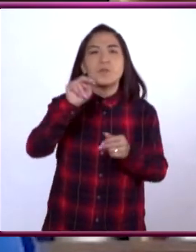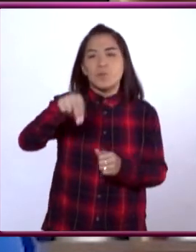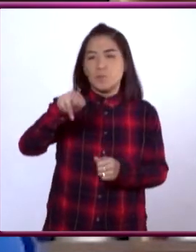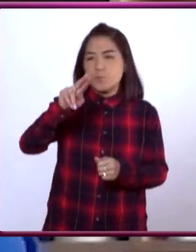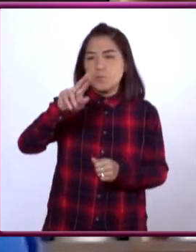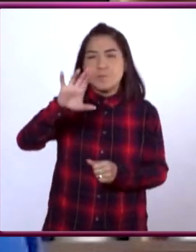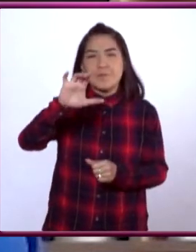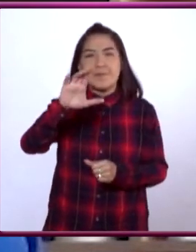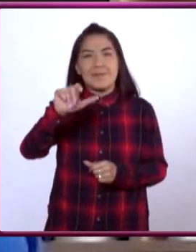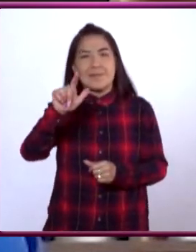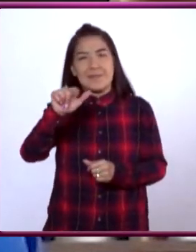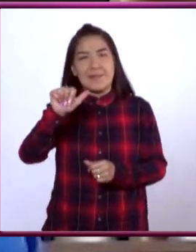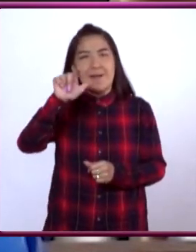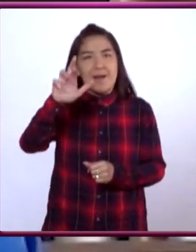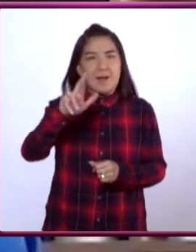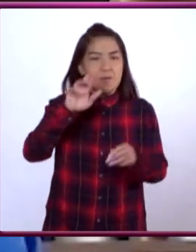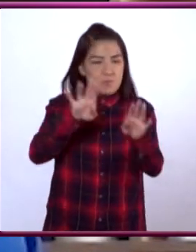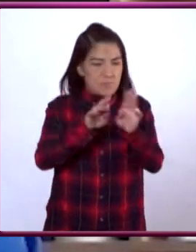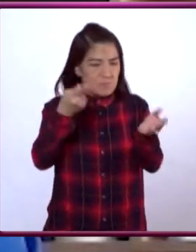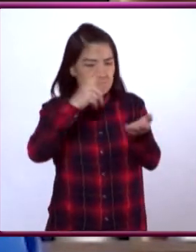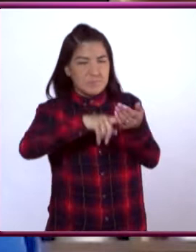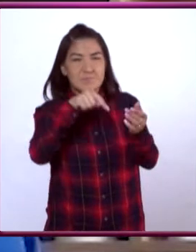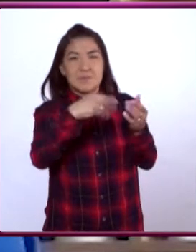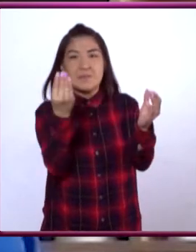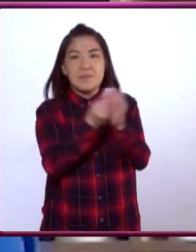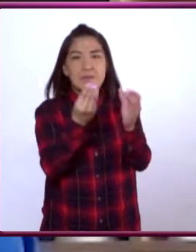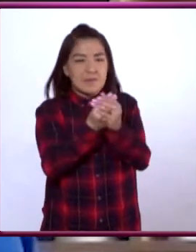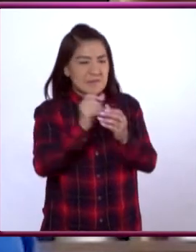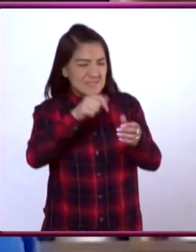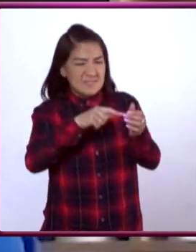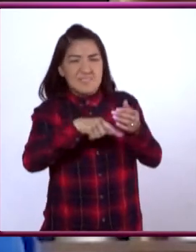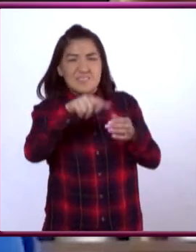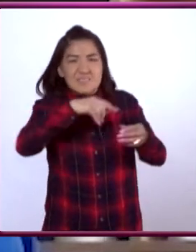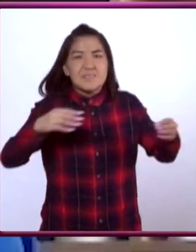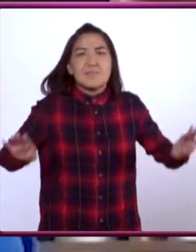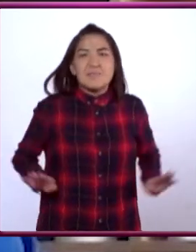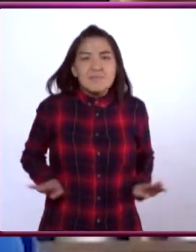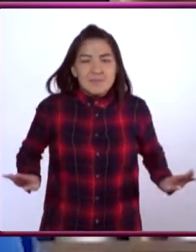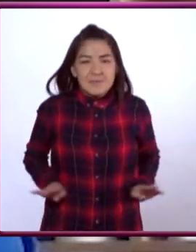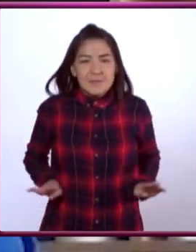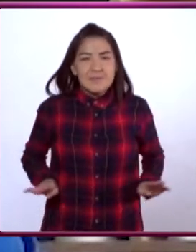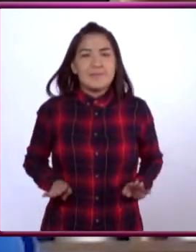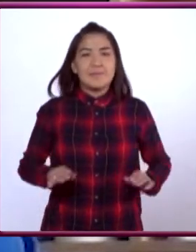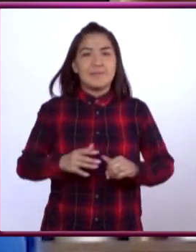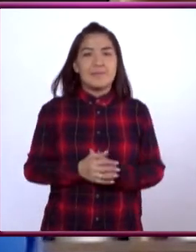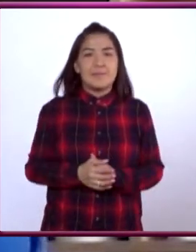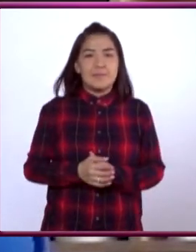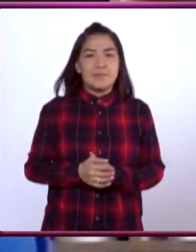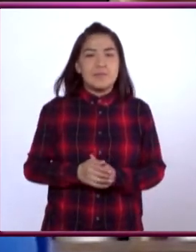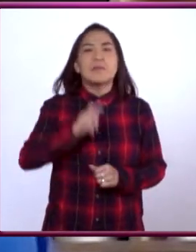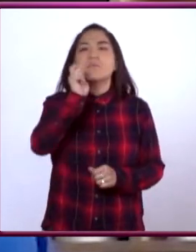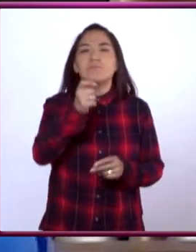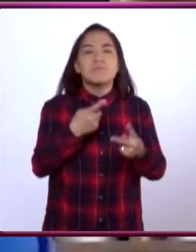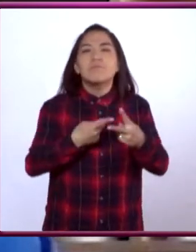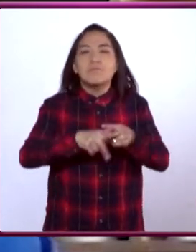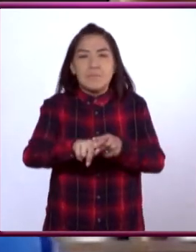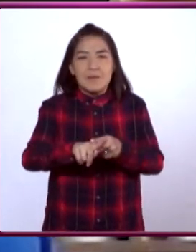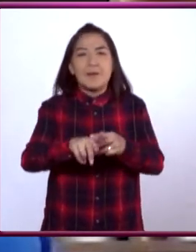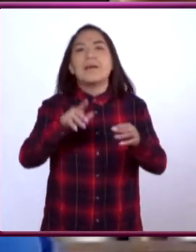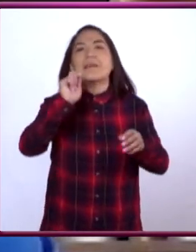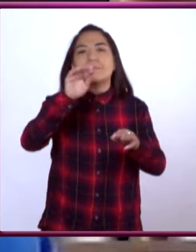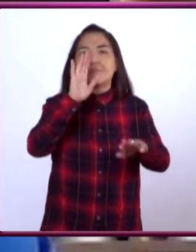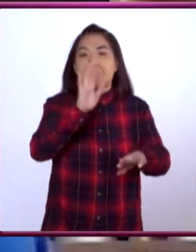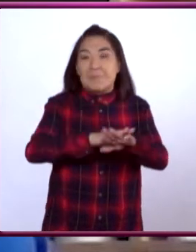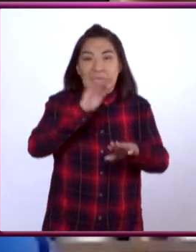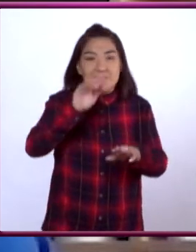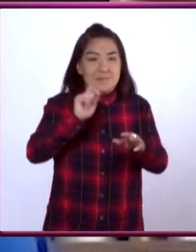todo momento. Sí. Y pues las interacciones que existen entre unas y otras partículas empieza